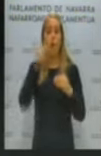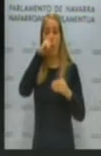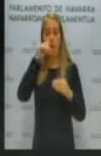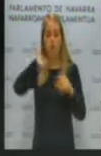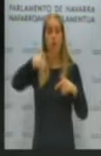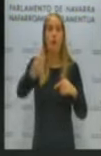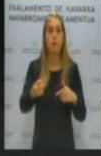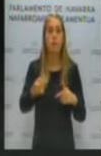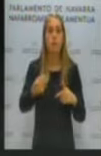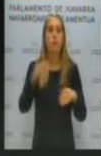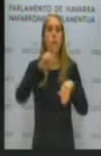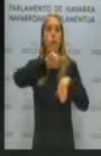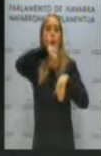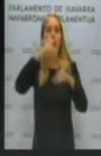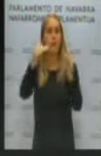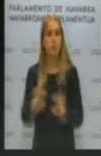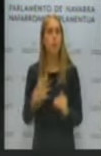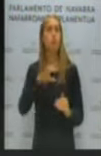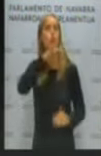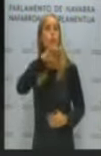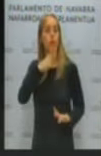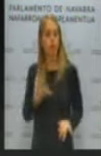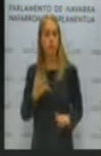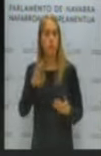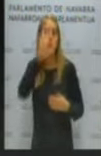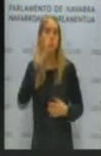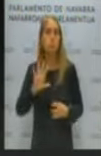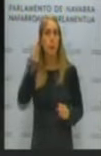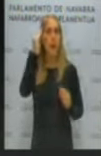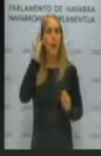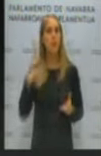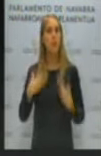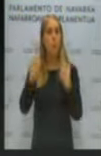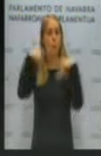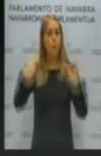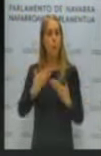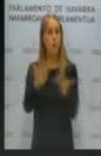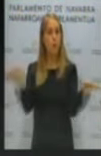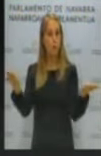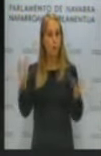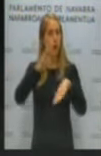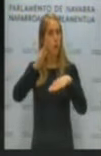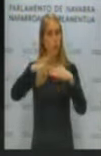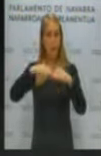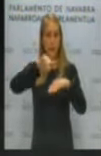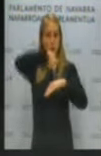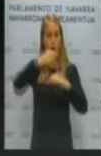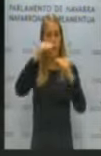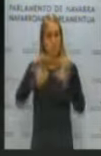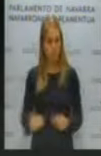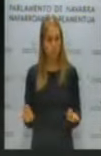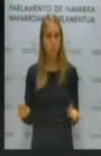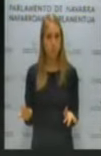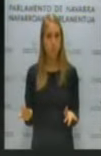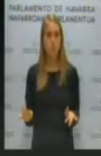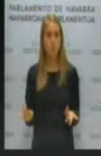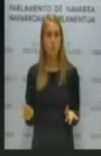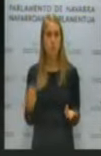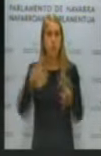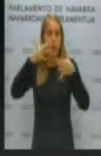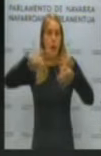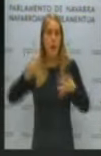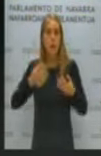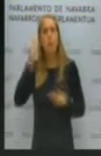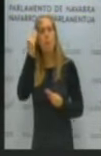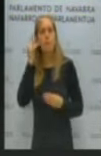se reduzca el horario. Entonces, ya parece que todo es público, se va a reducir el horario. La realidad es que parece que no,